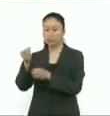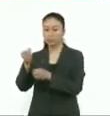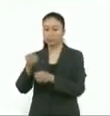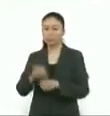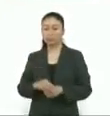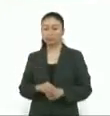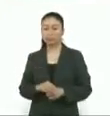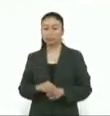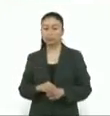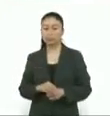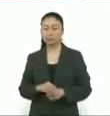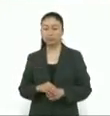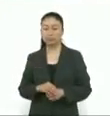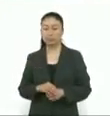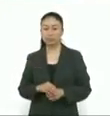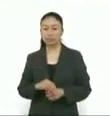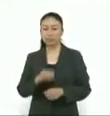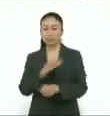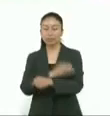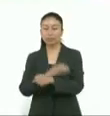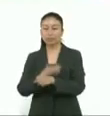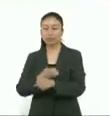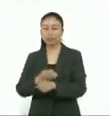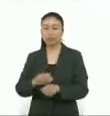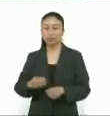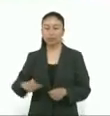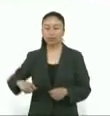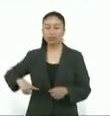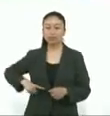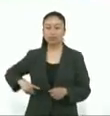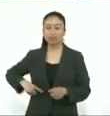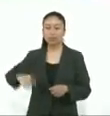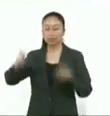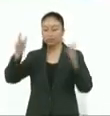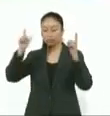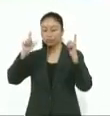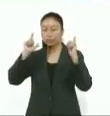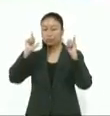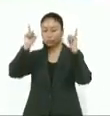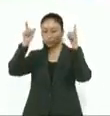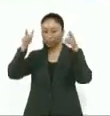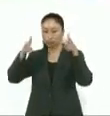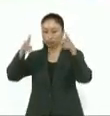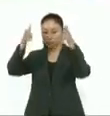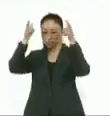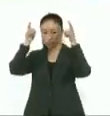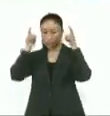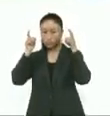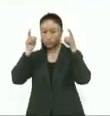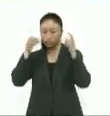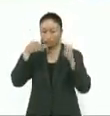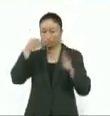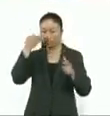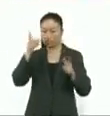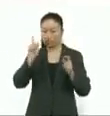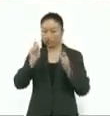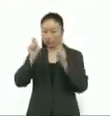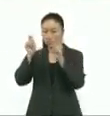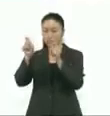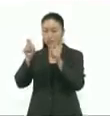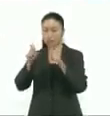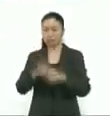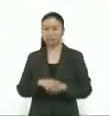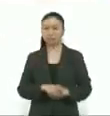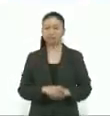a las compañeras gobernadoras les entregaremos su corona y su collar de flores.